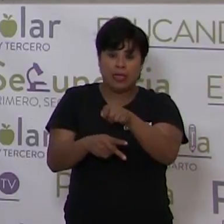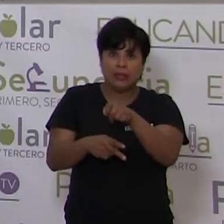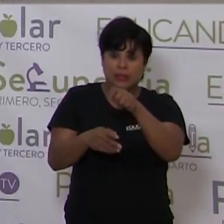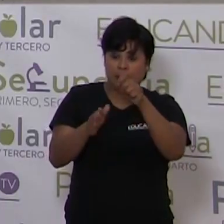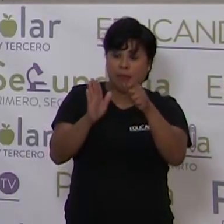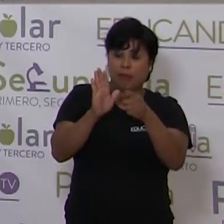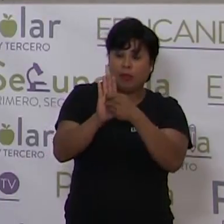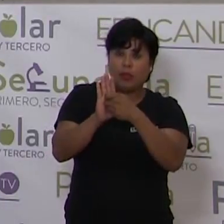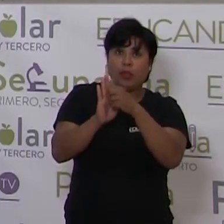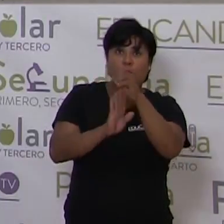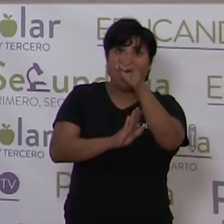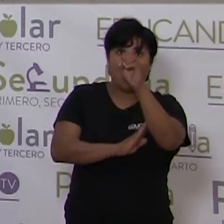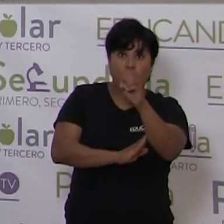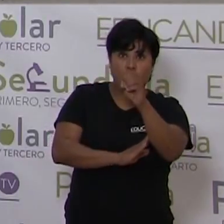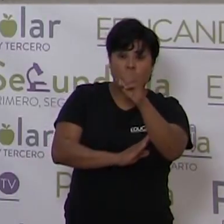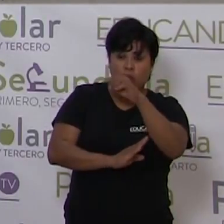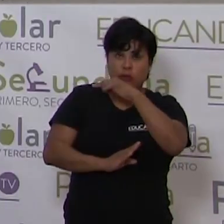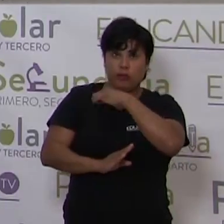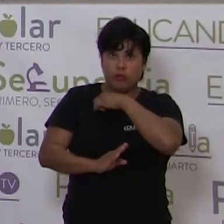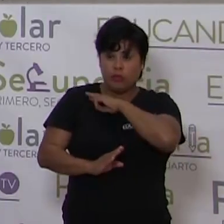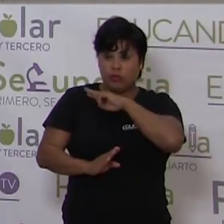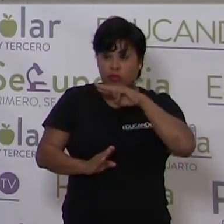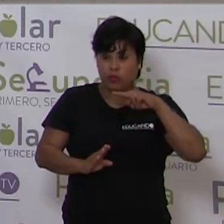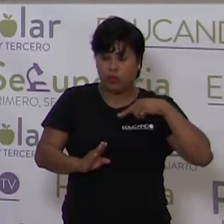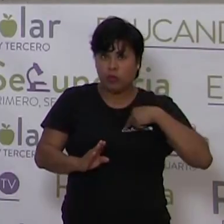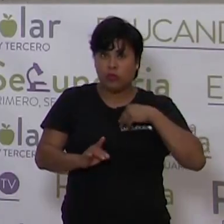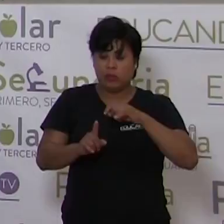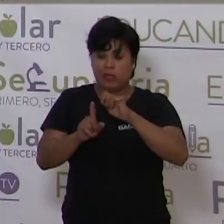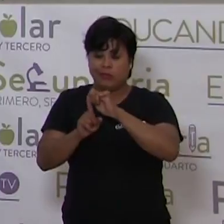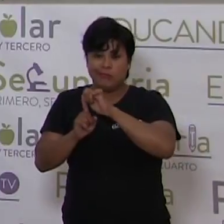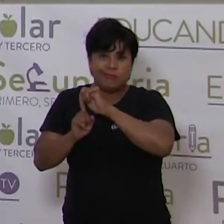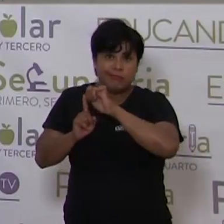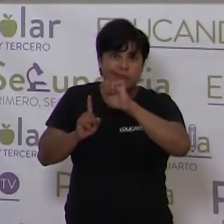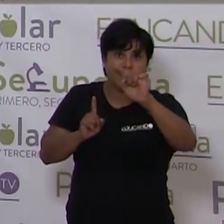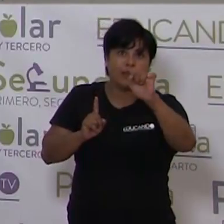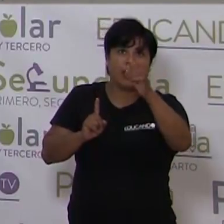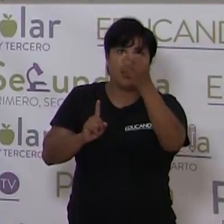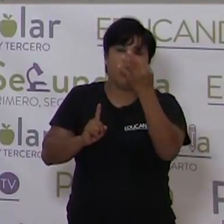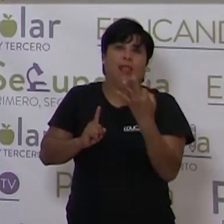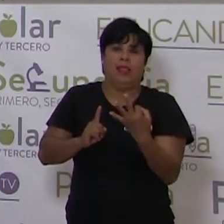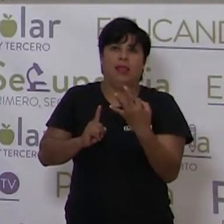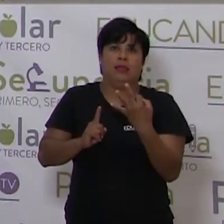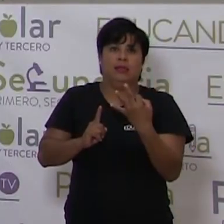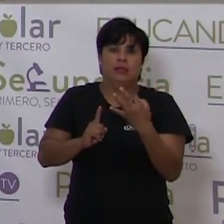O, vamos a proyectar tres líneas. ¿Sí?